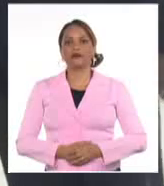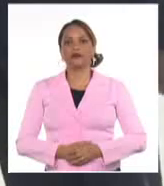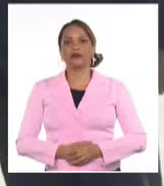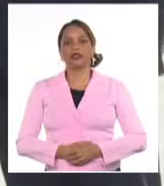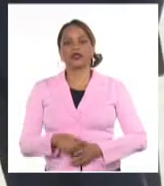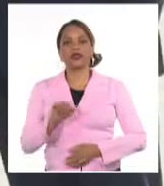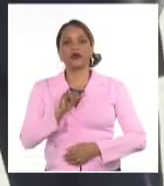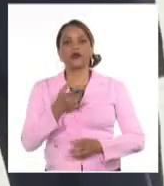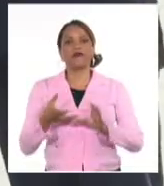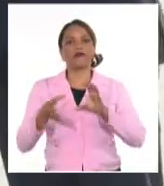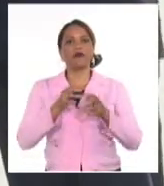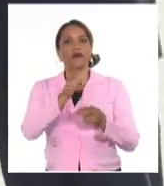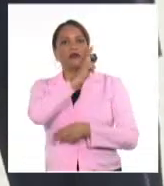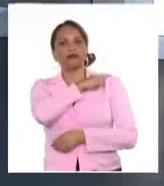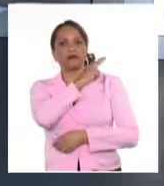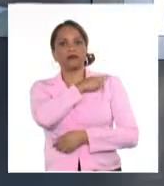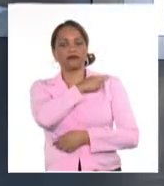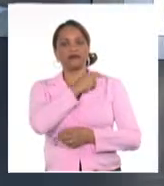mecanismo.